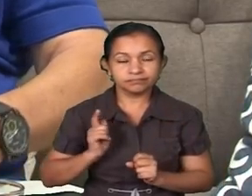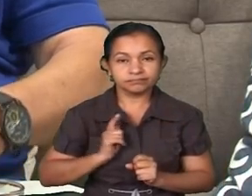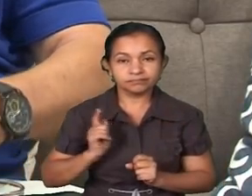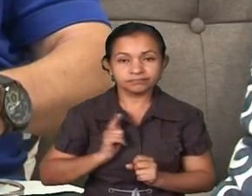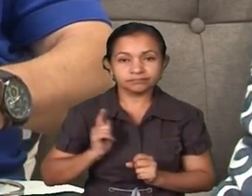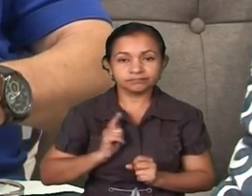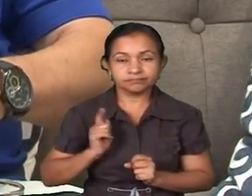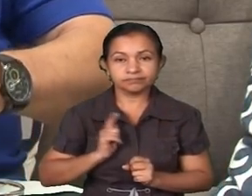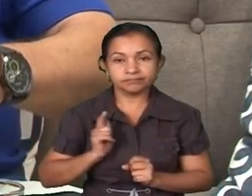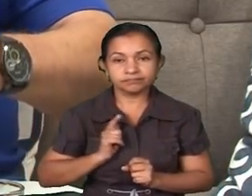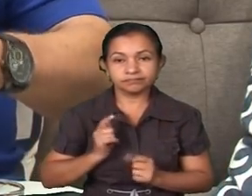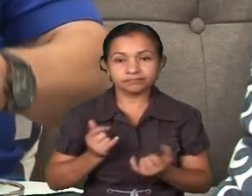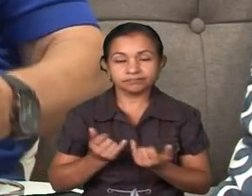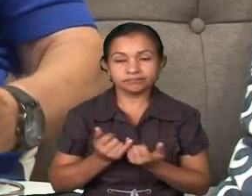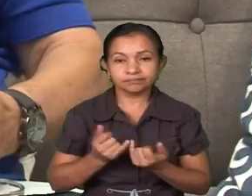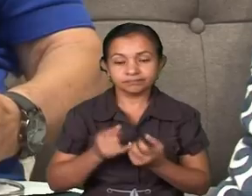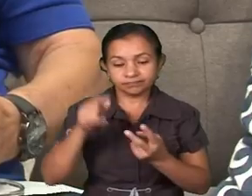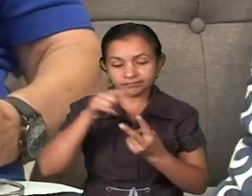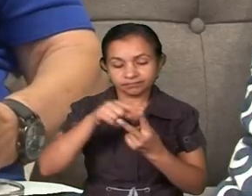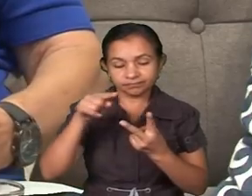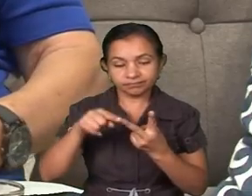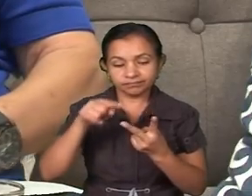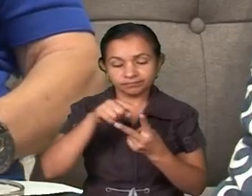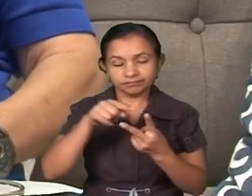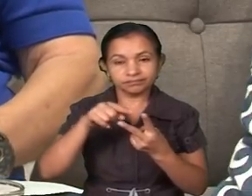somos descendientes de dos genes.